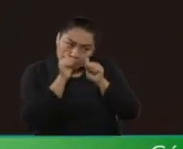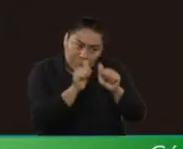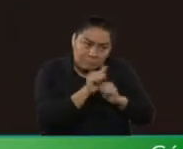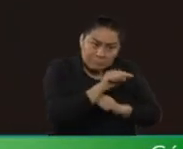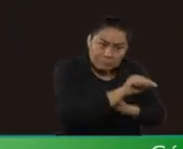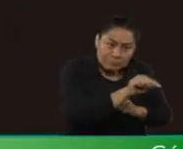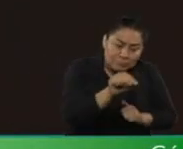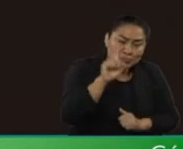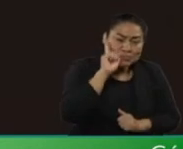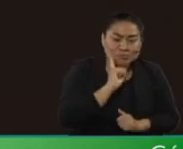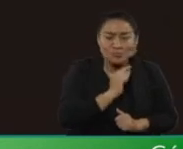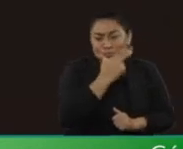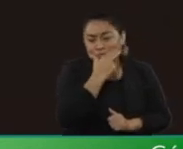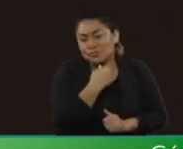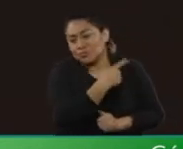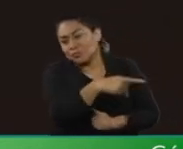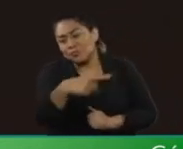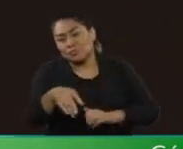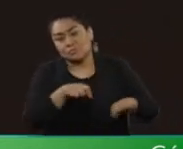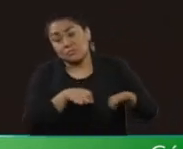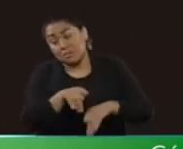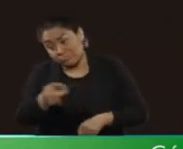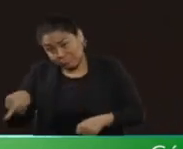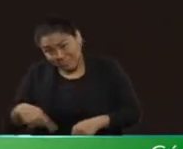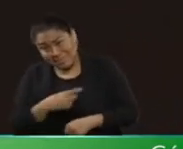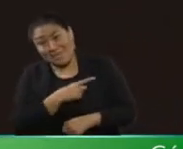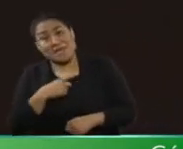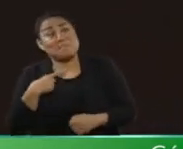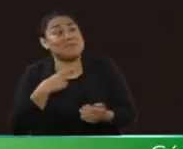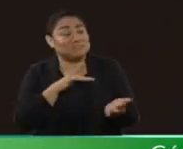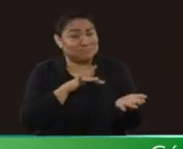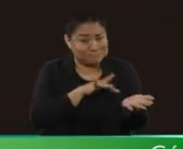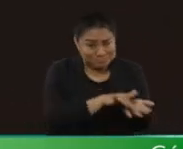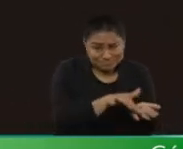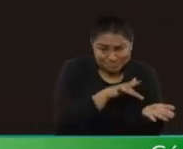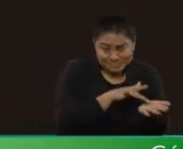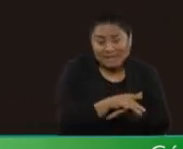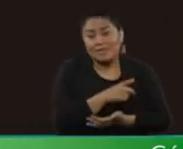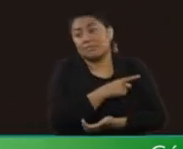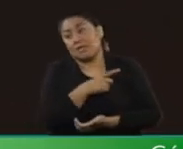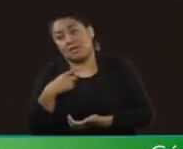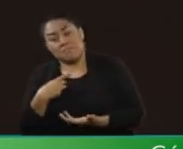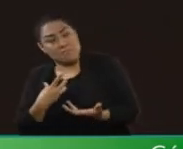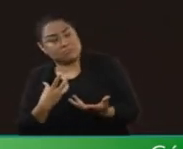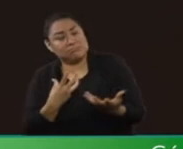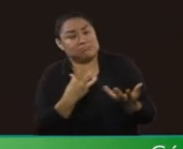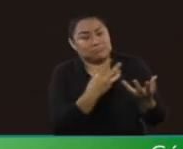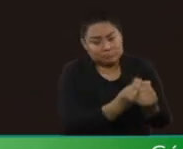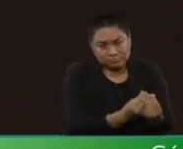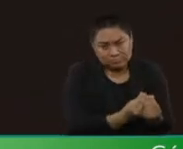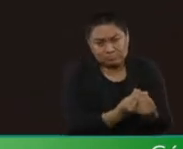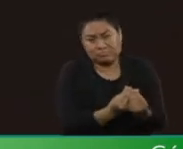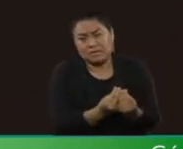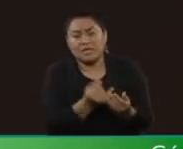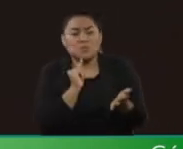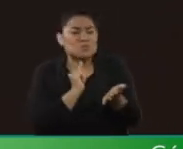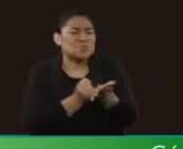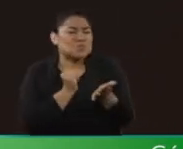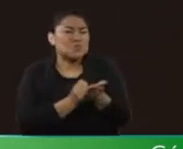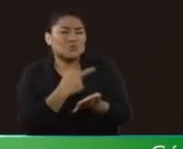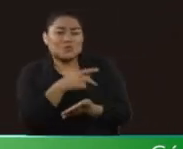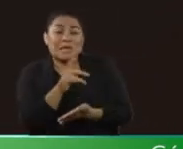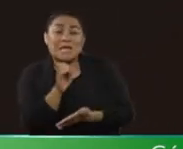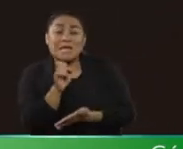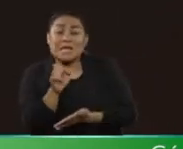clase trabajadora se los debemos debemos estar de su lado quitemos todos los impuestos a las